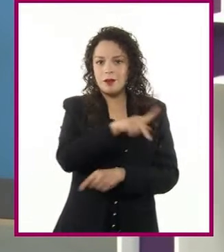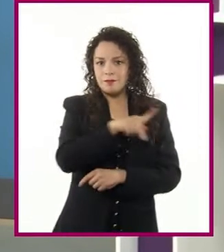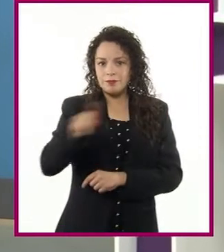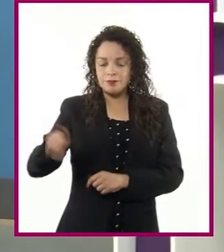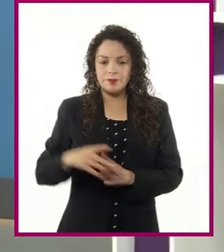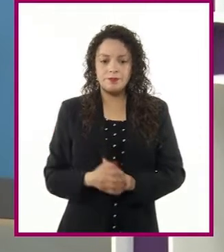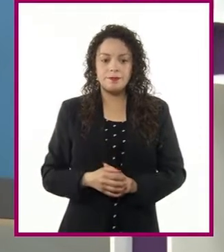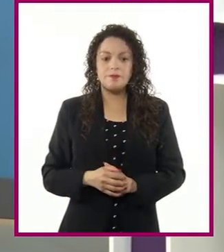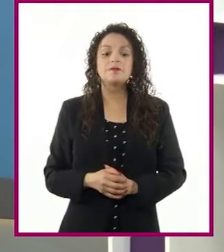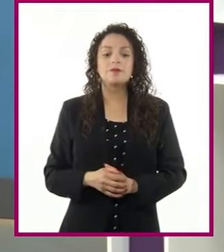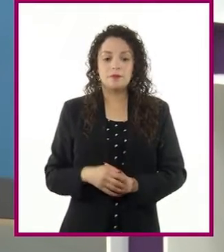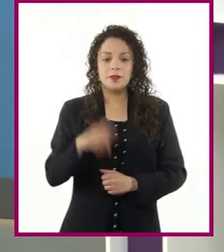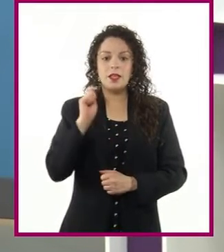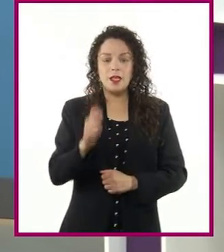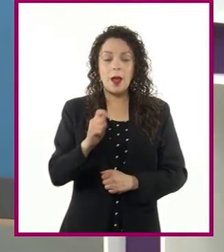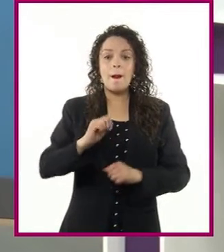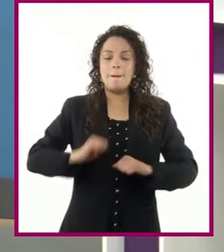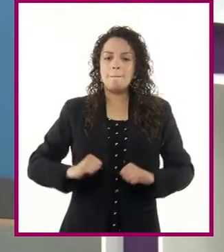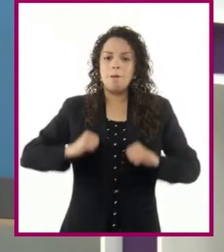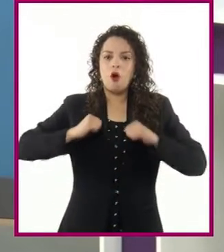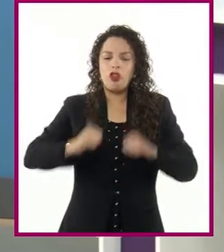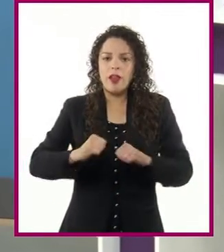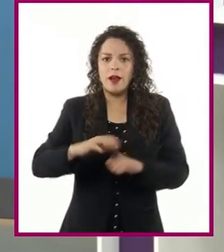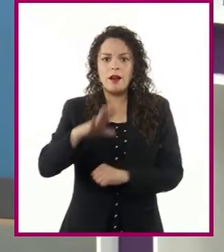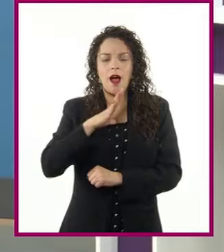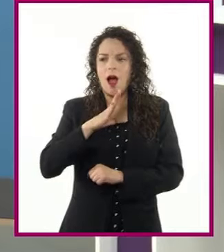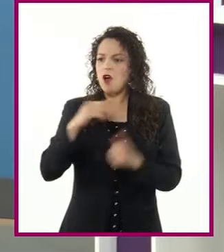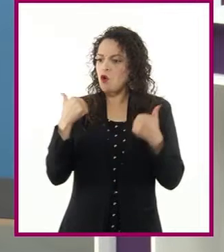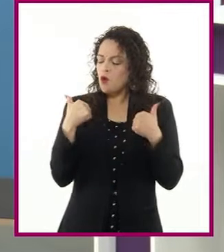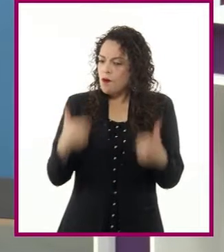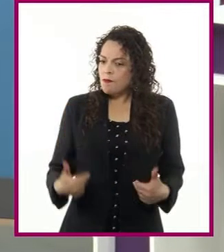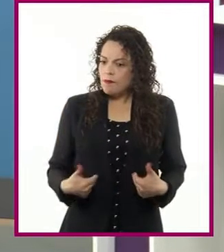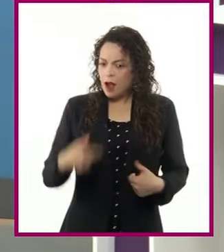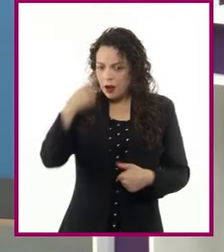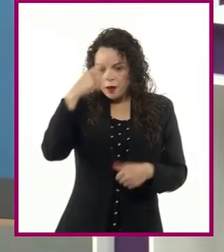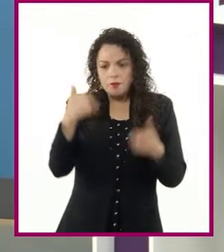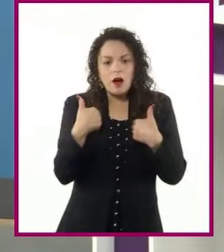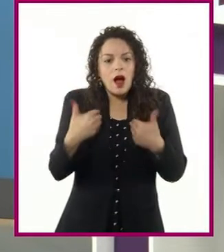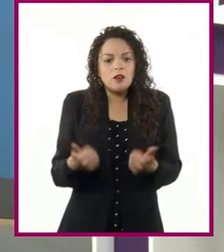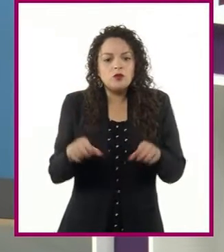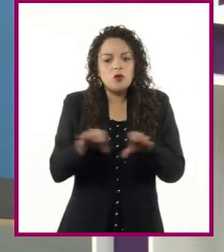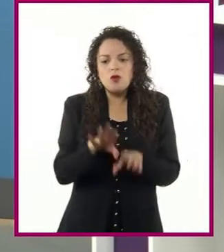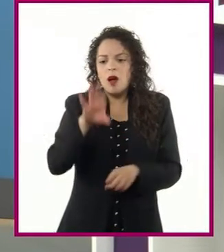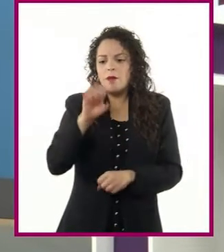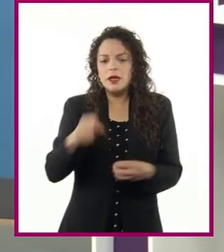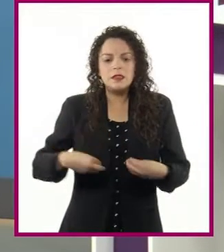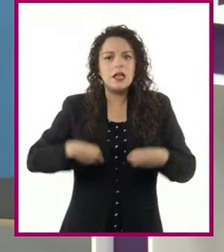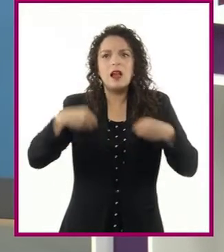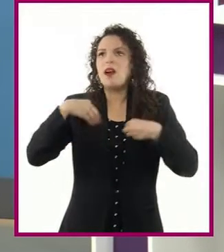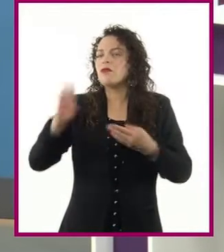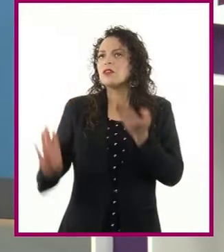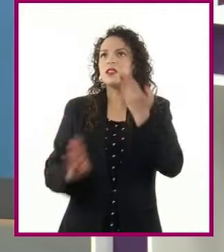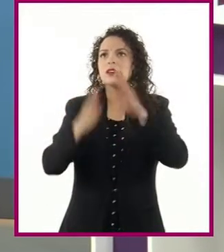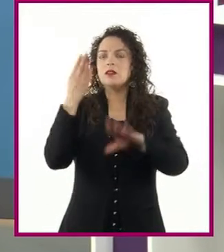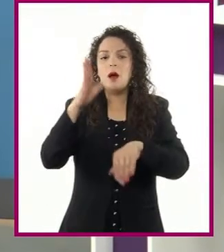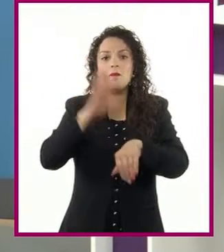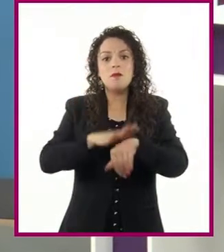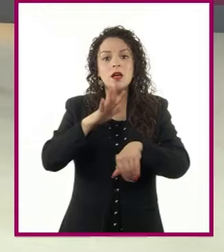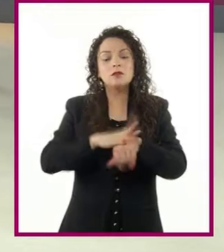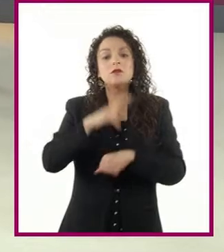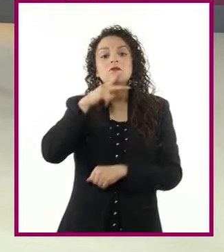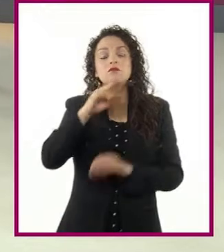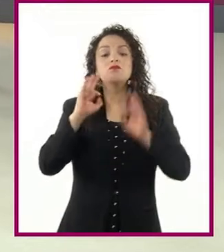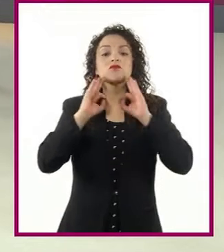La consideraban el poder que tienen los seres humanos para comprender el universo y poder mejorar sus condiciones de